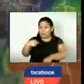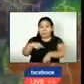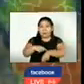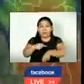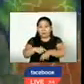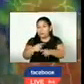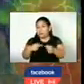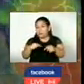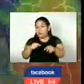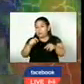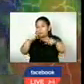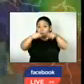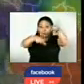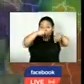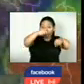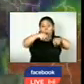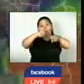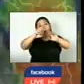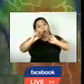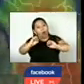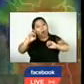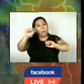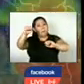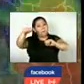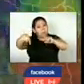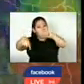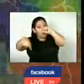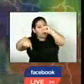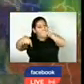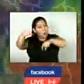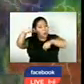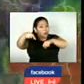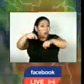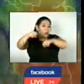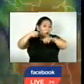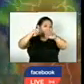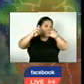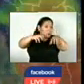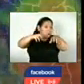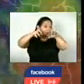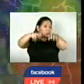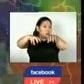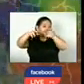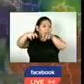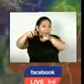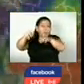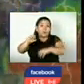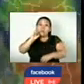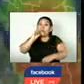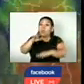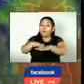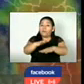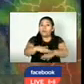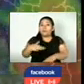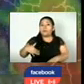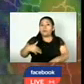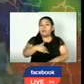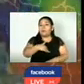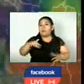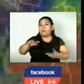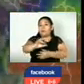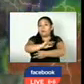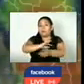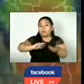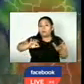horas se mantienen de moderadas a débiles de débil intensidad dice de hecho el Ministerio de Medio Ambiente y